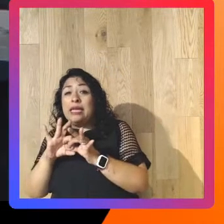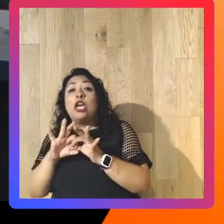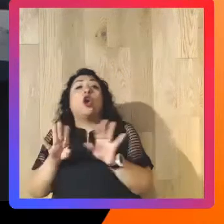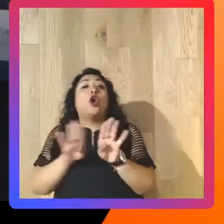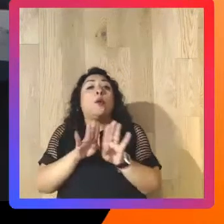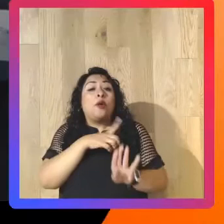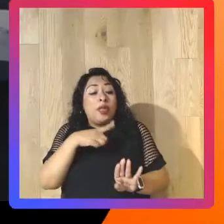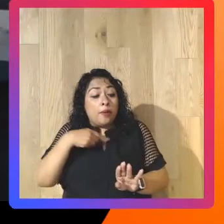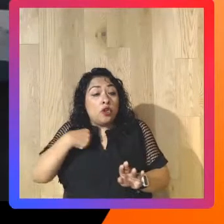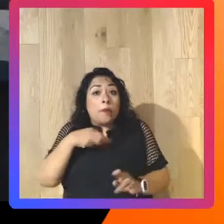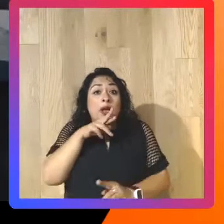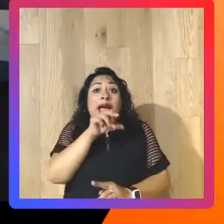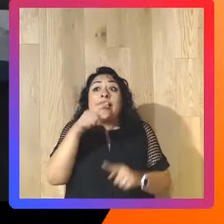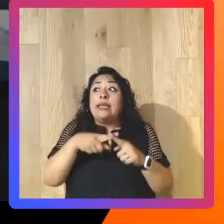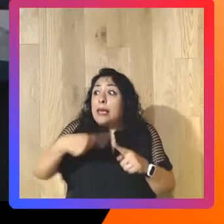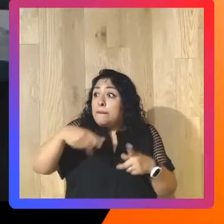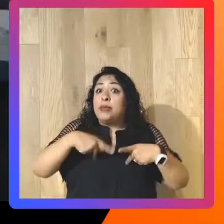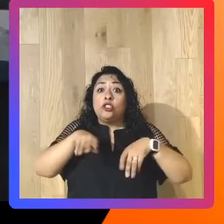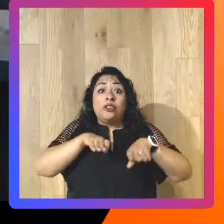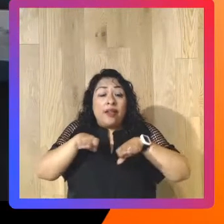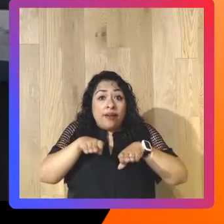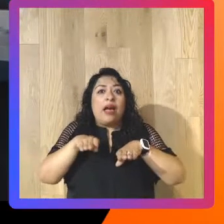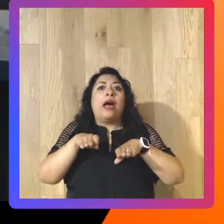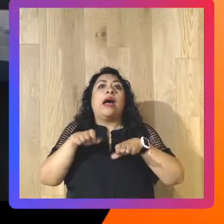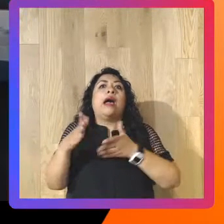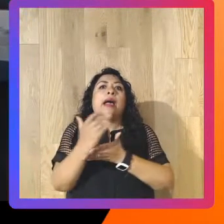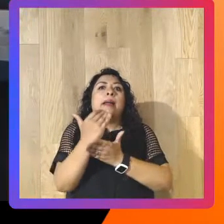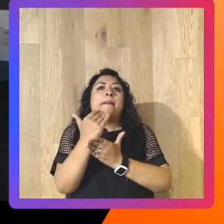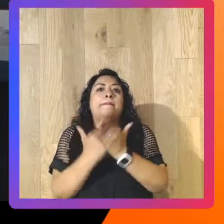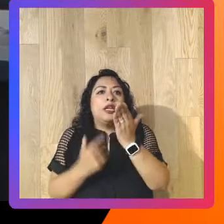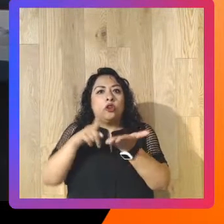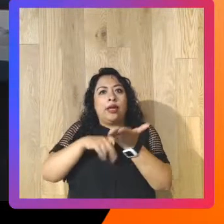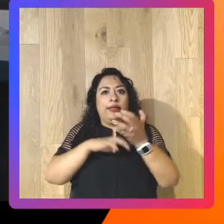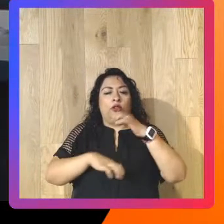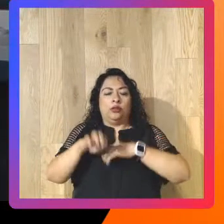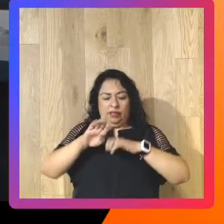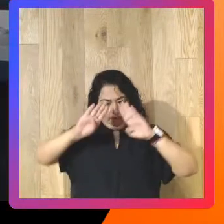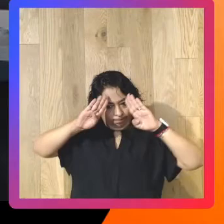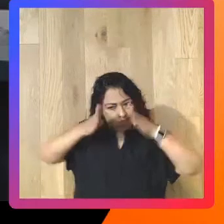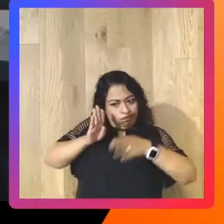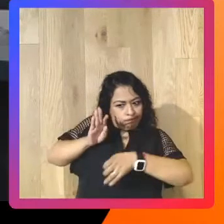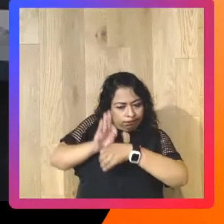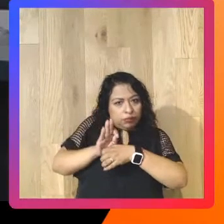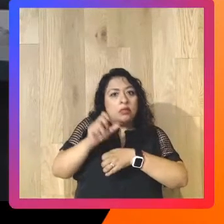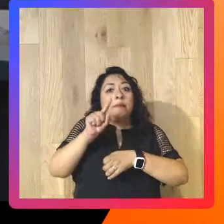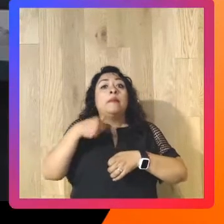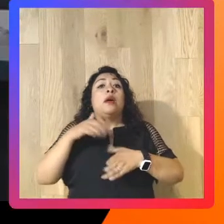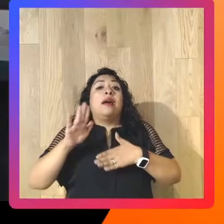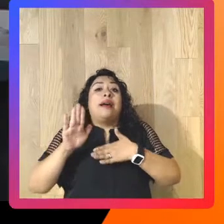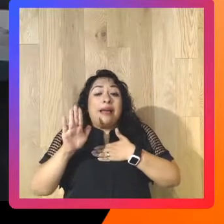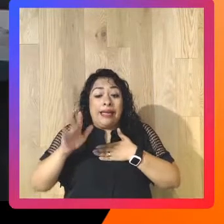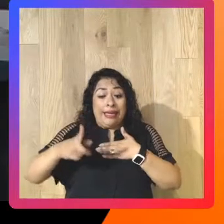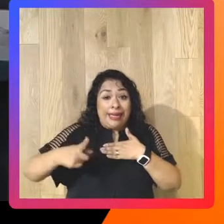preocupamos por las y los colaboradores que ganan menos en nuestras empresas. Y nos comprometemos